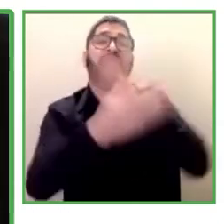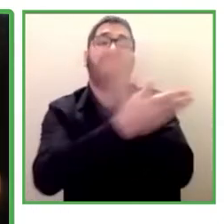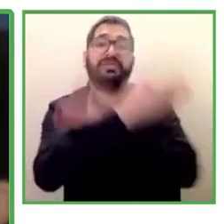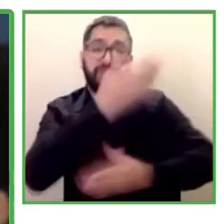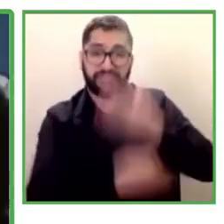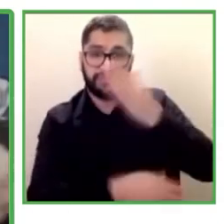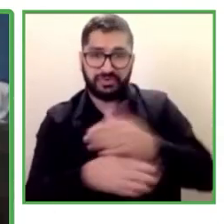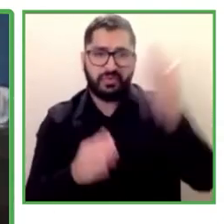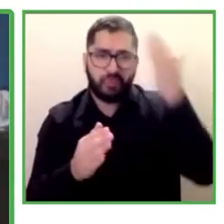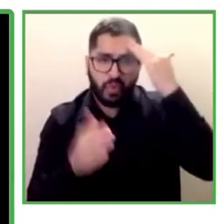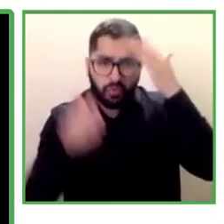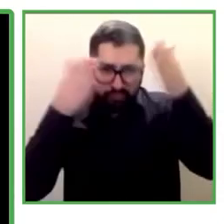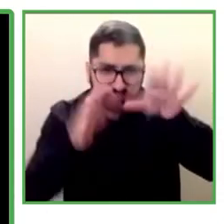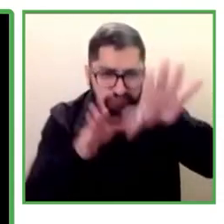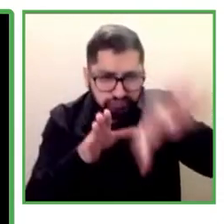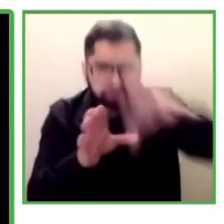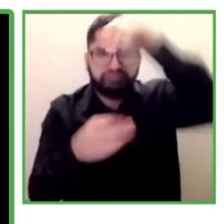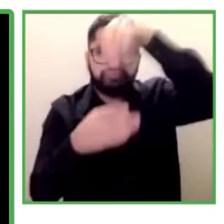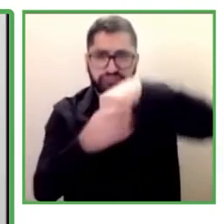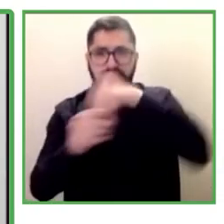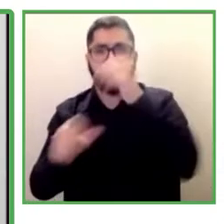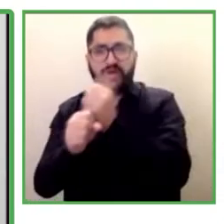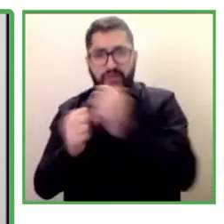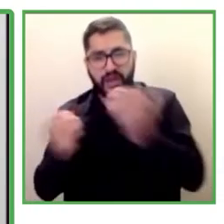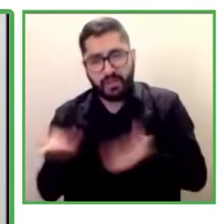tiempo aprovechar los beneficios de la inclusión.